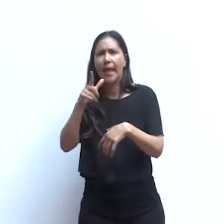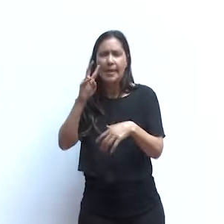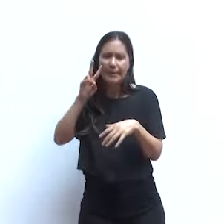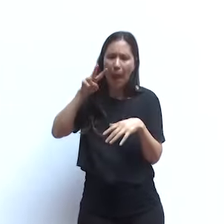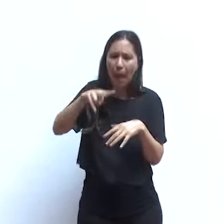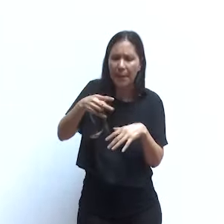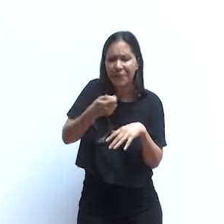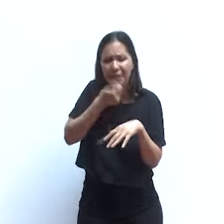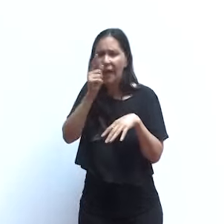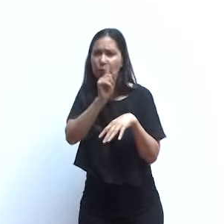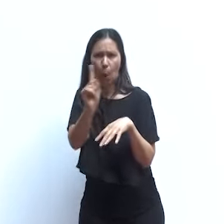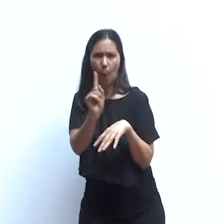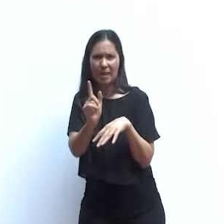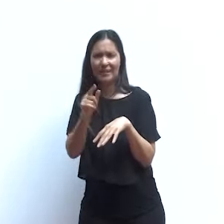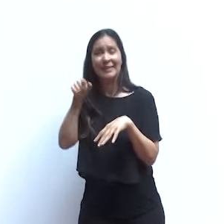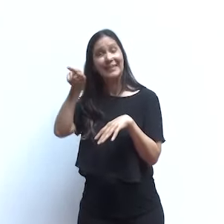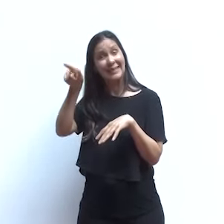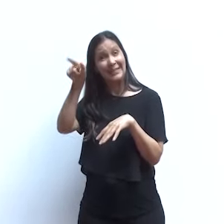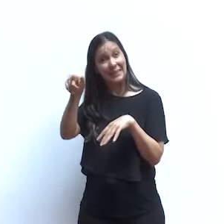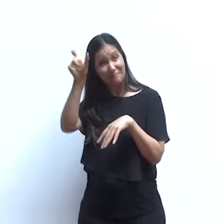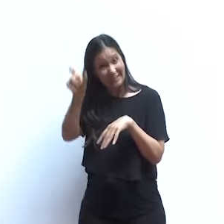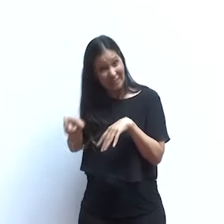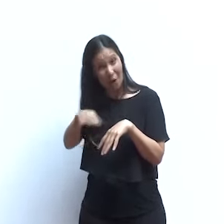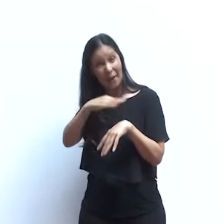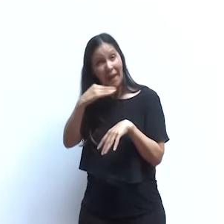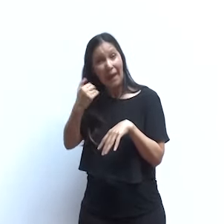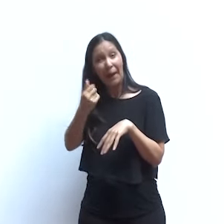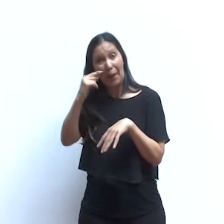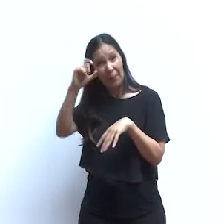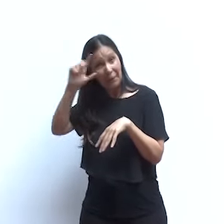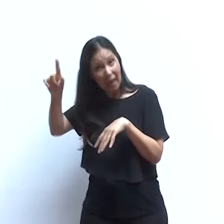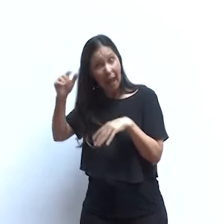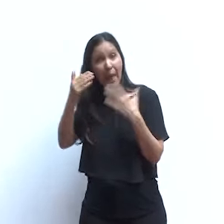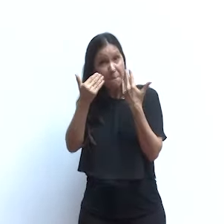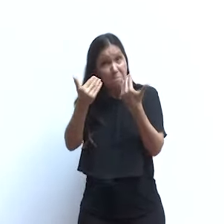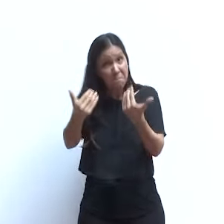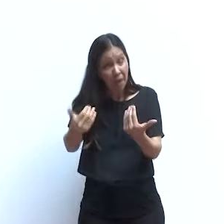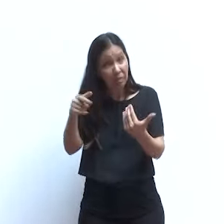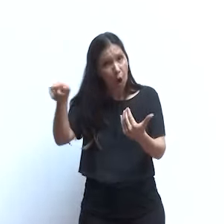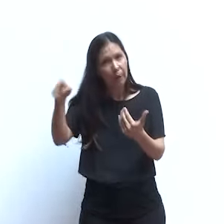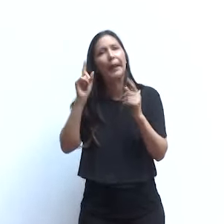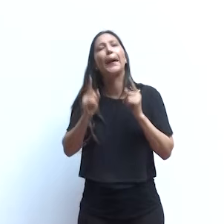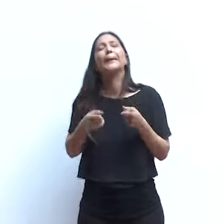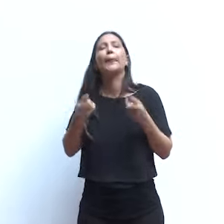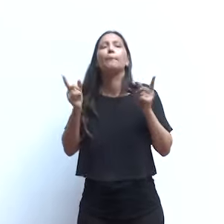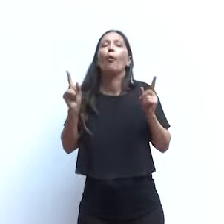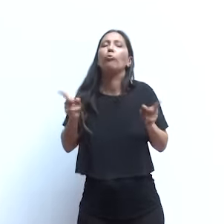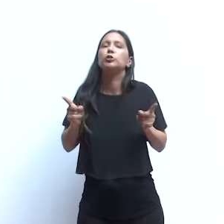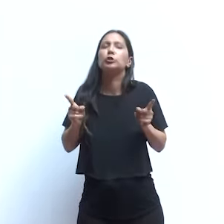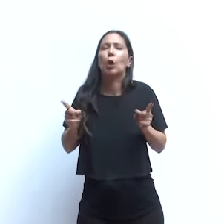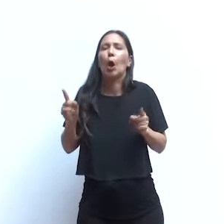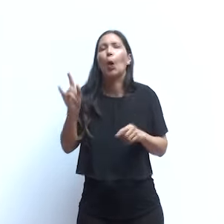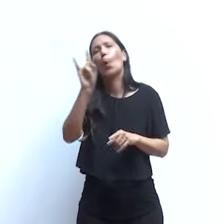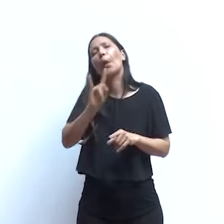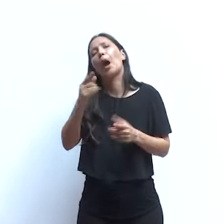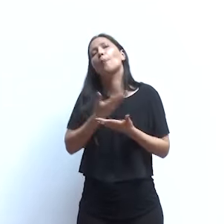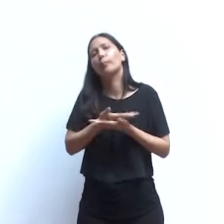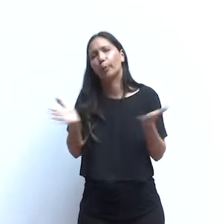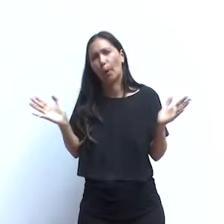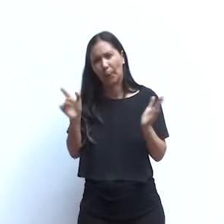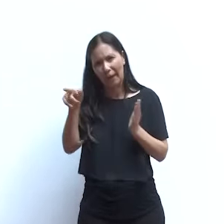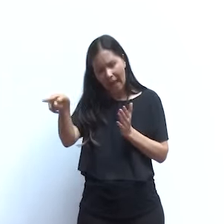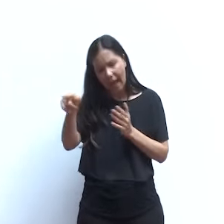Javier es es un investigador pero que además también es un profesor de la universidad pública Es decir me